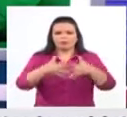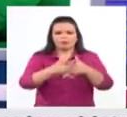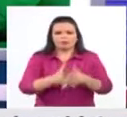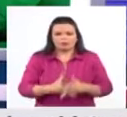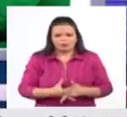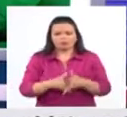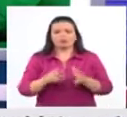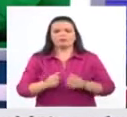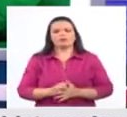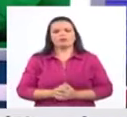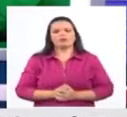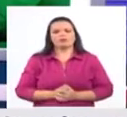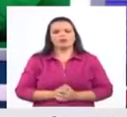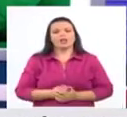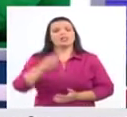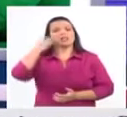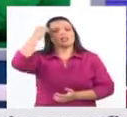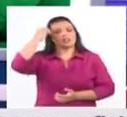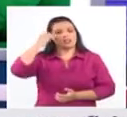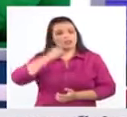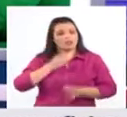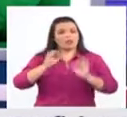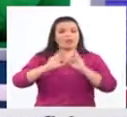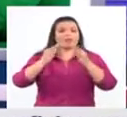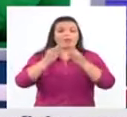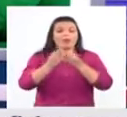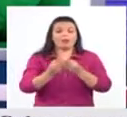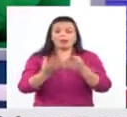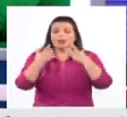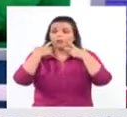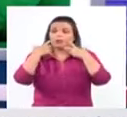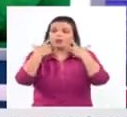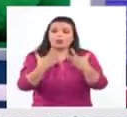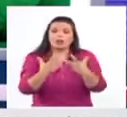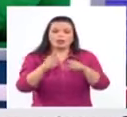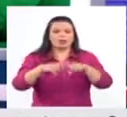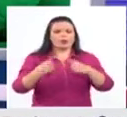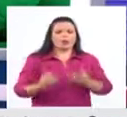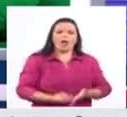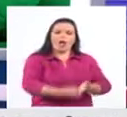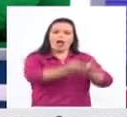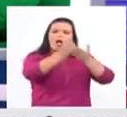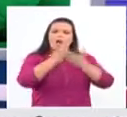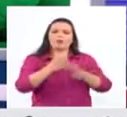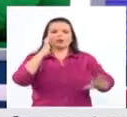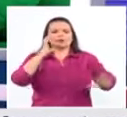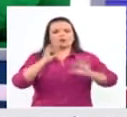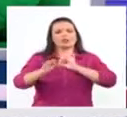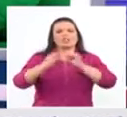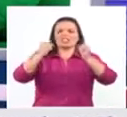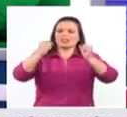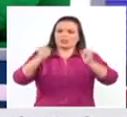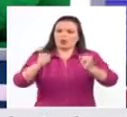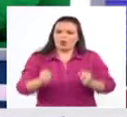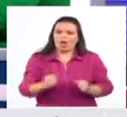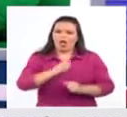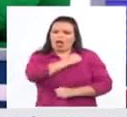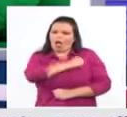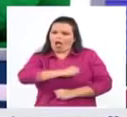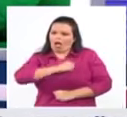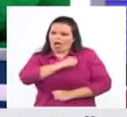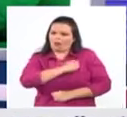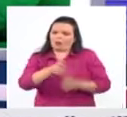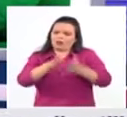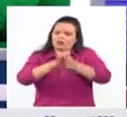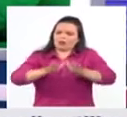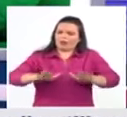afecto, porque sabemos que la familia es ese lugar donde encontramos seguridad, amor, tranquilidad, y lo que hay que hacer es unirnos